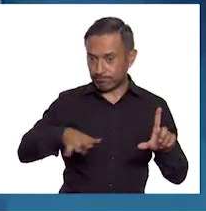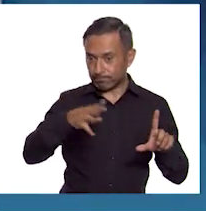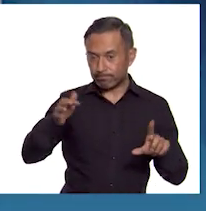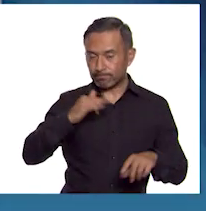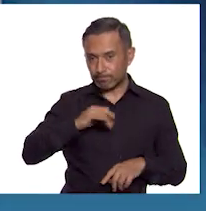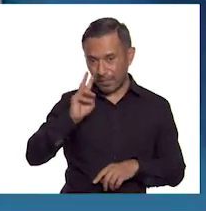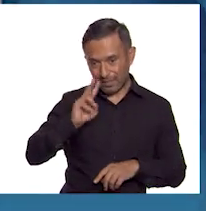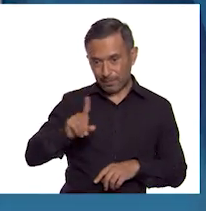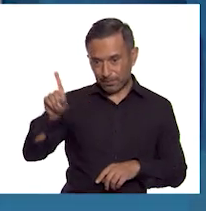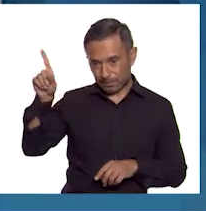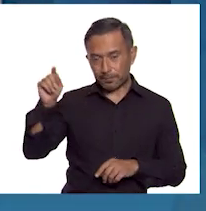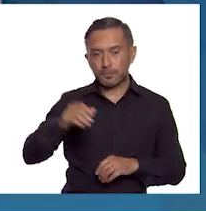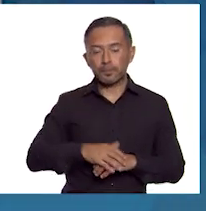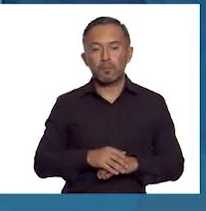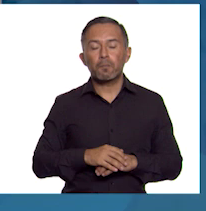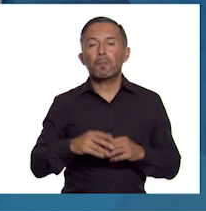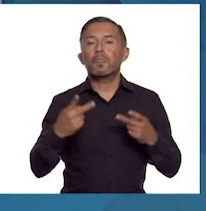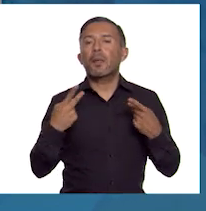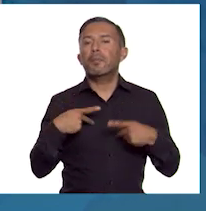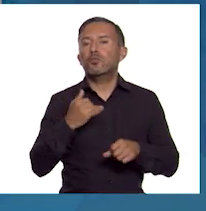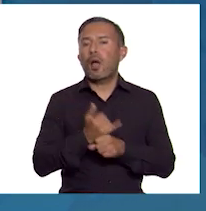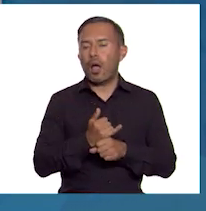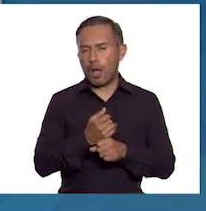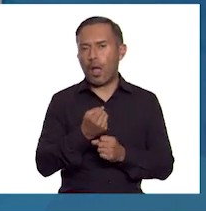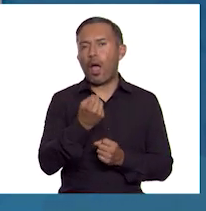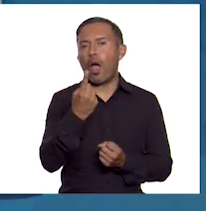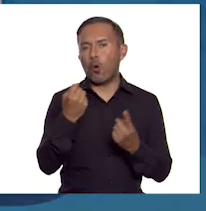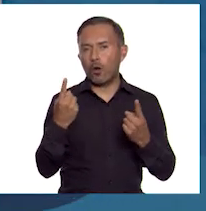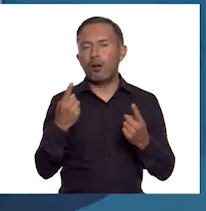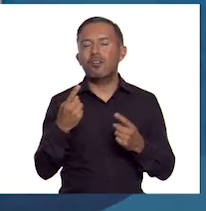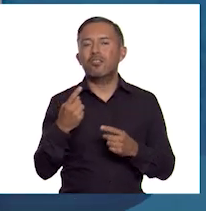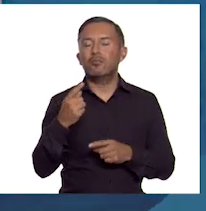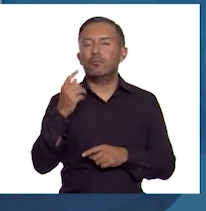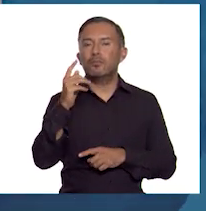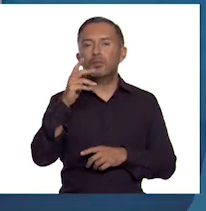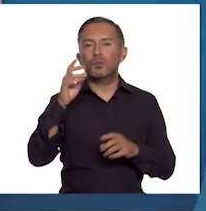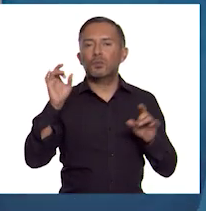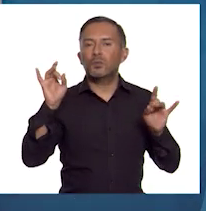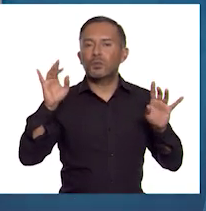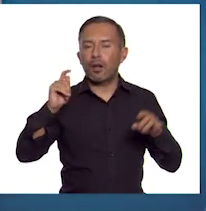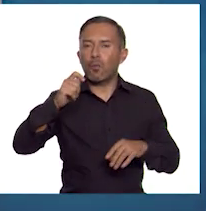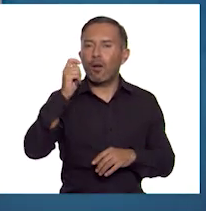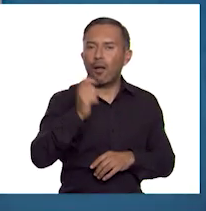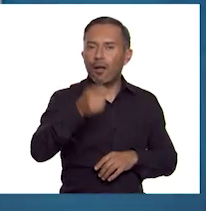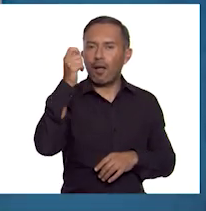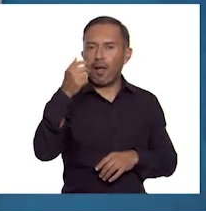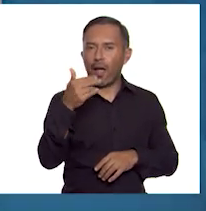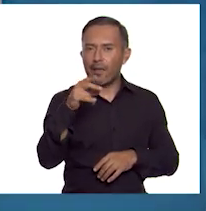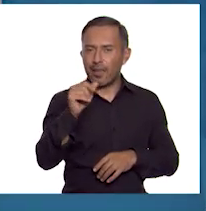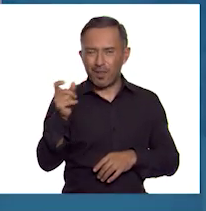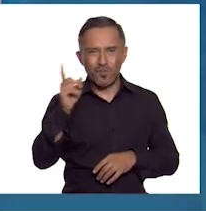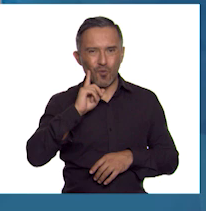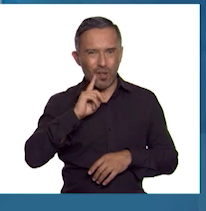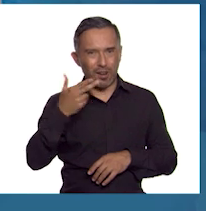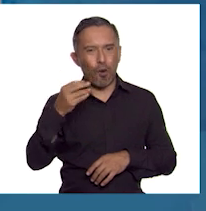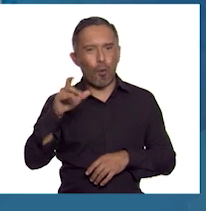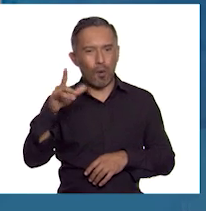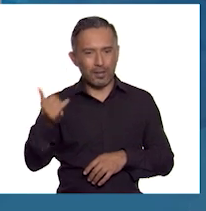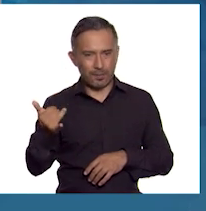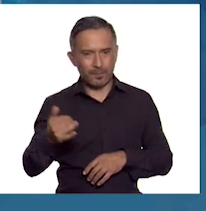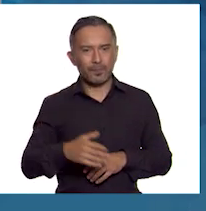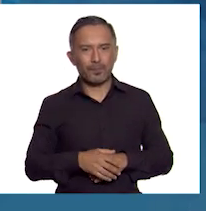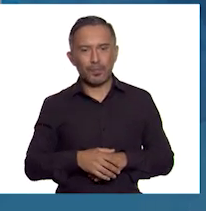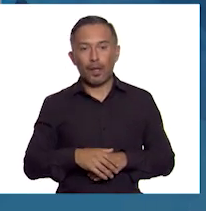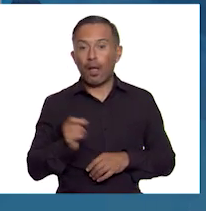las características de algunos personajes de Las Hadas y la señora Hole. En él se mencionan las que ya